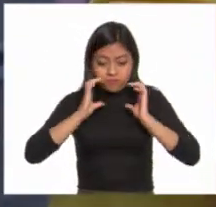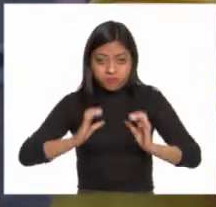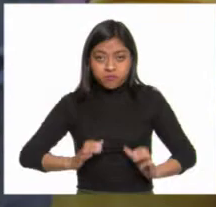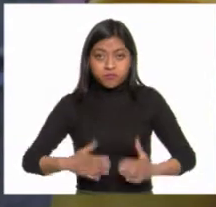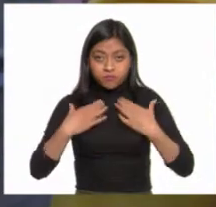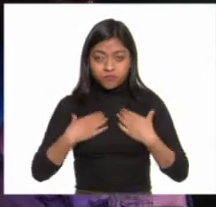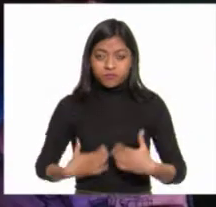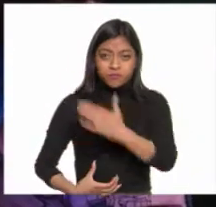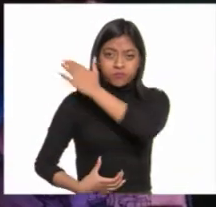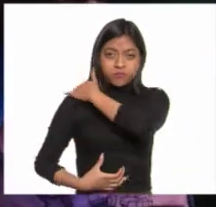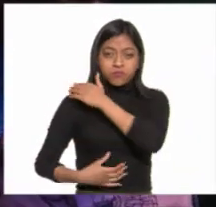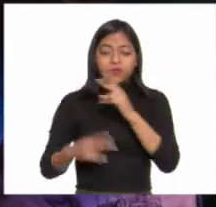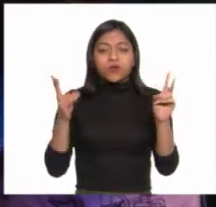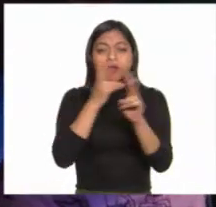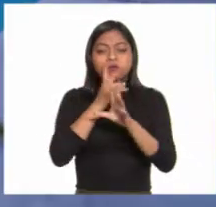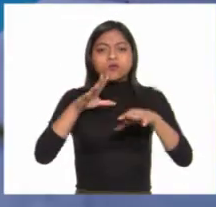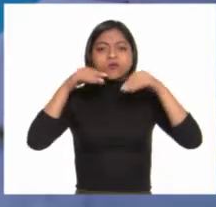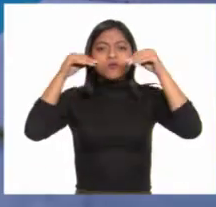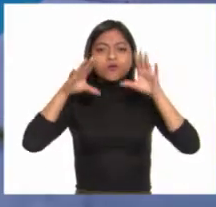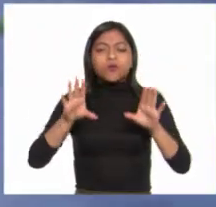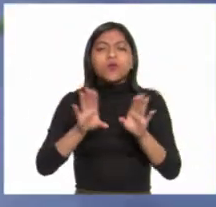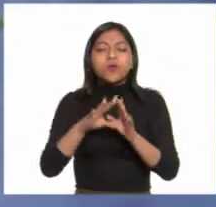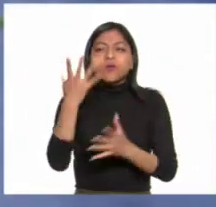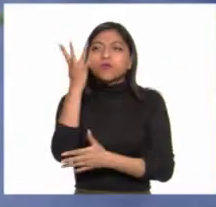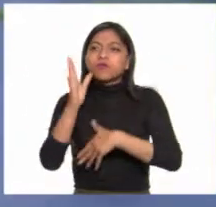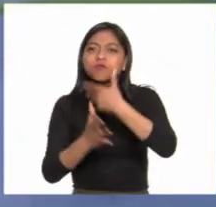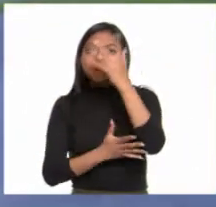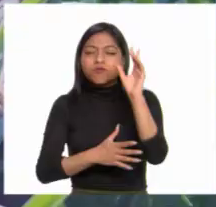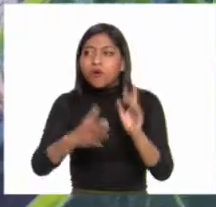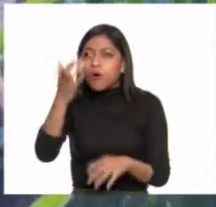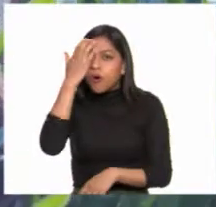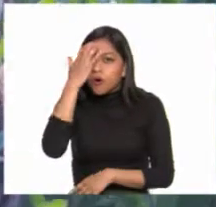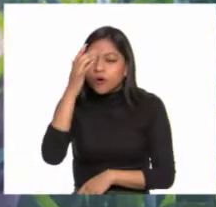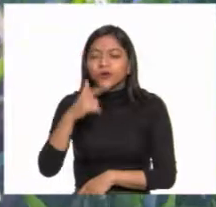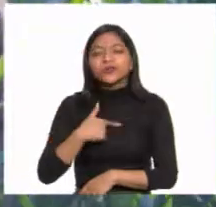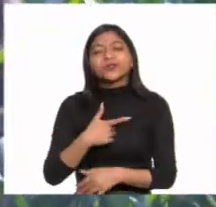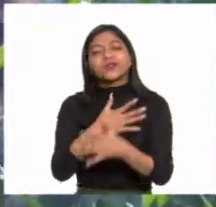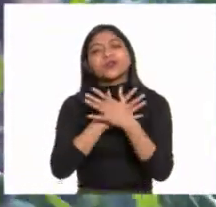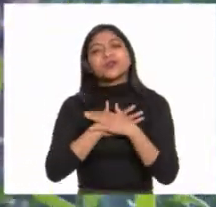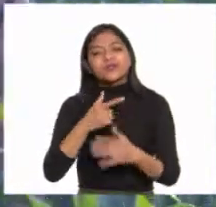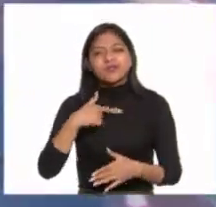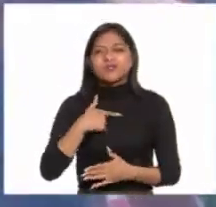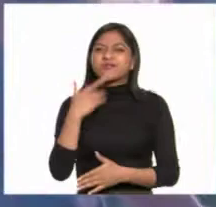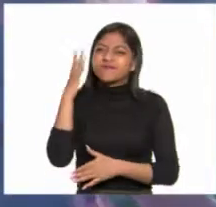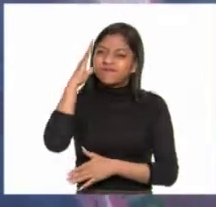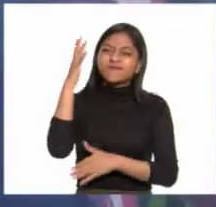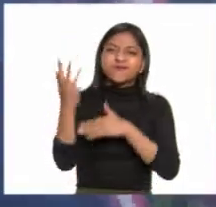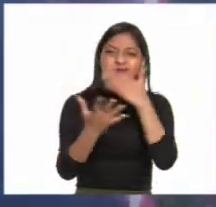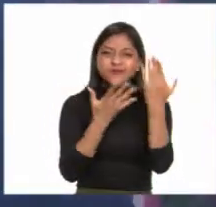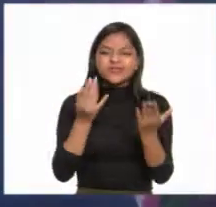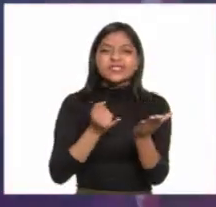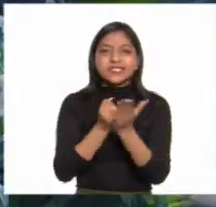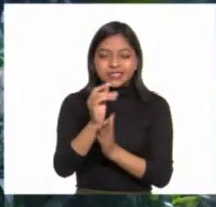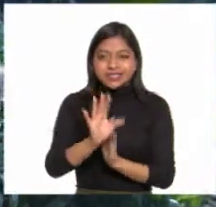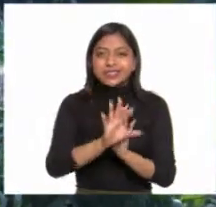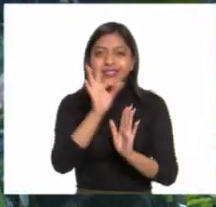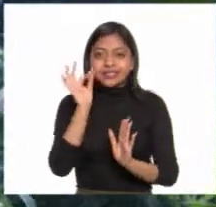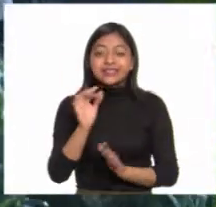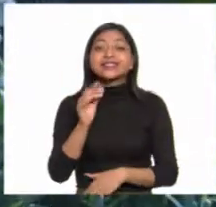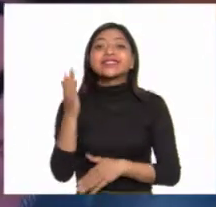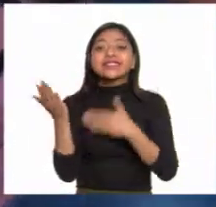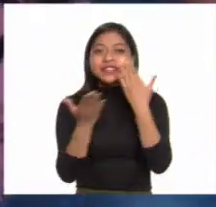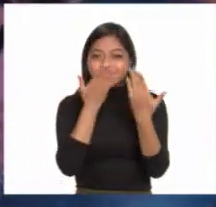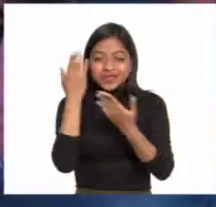respirar. Conocer la naturaleza me hizo amarla y encontrar mi vocación para más grande decir, creo que lo mío es